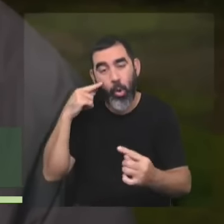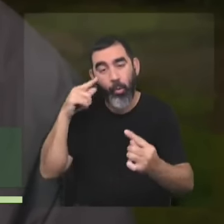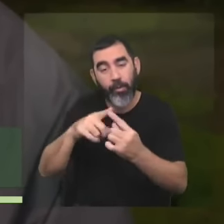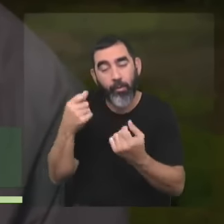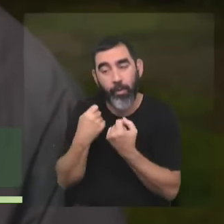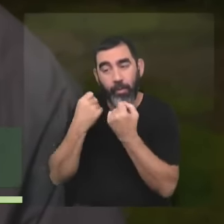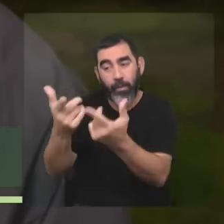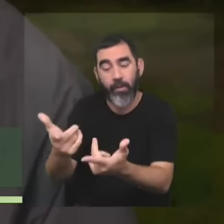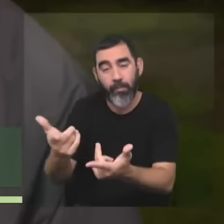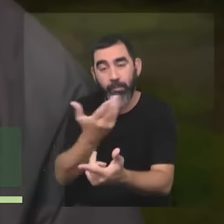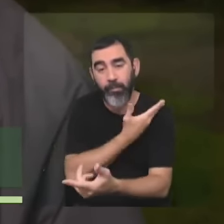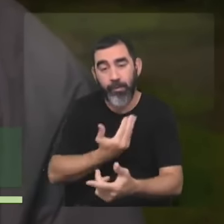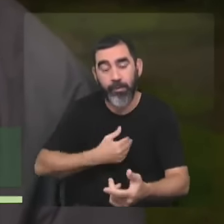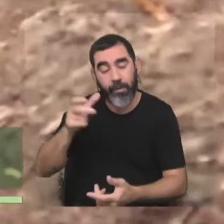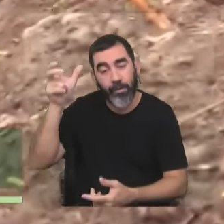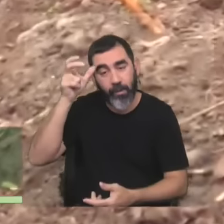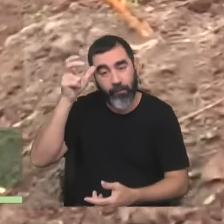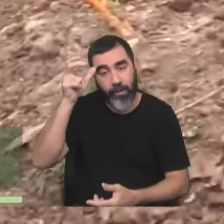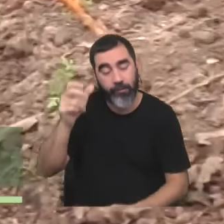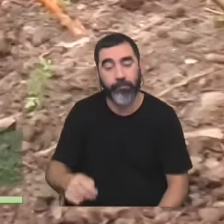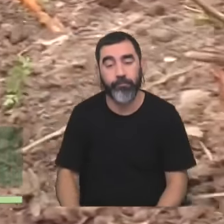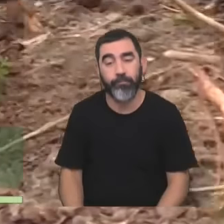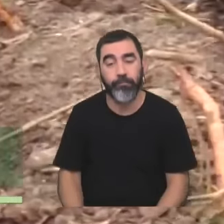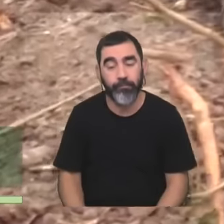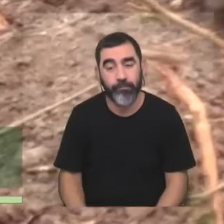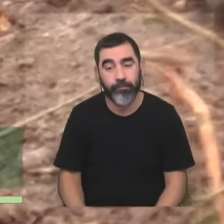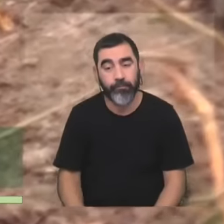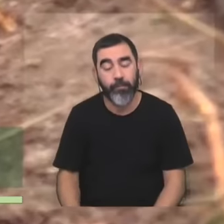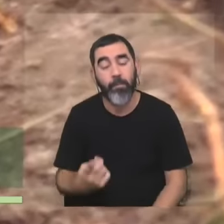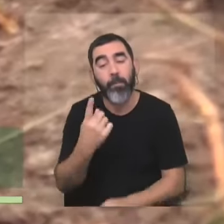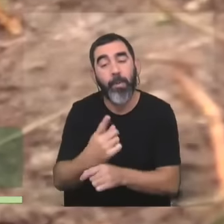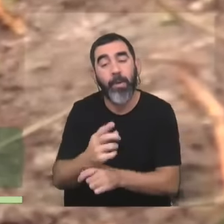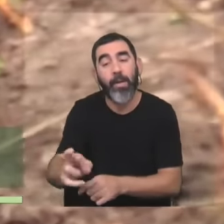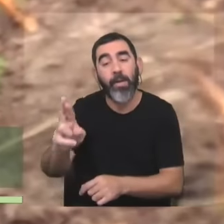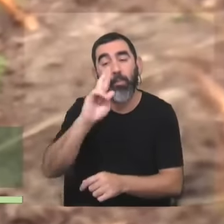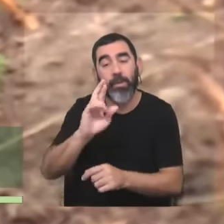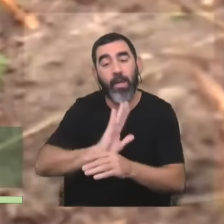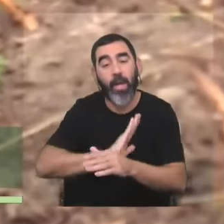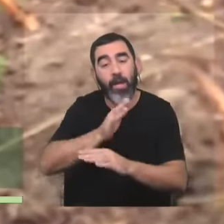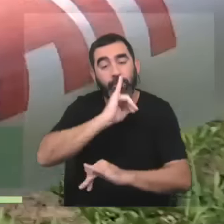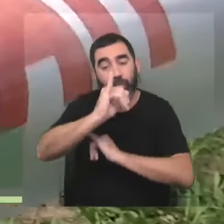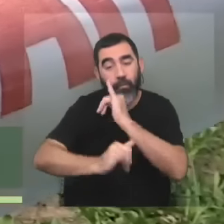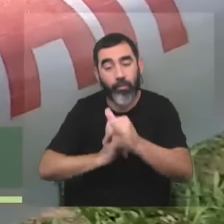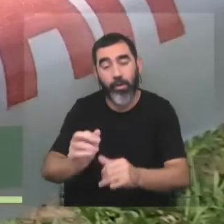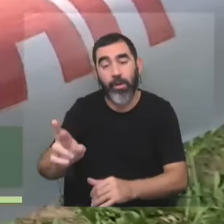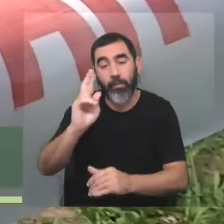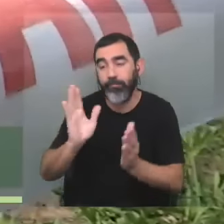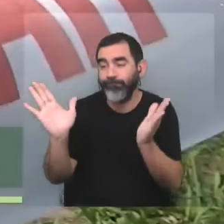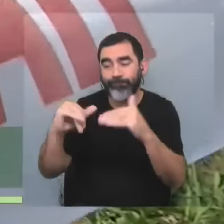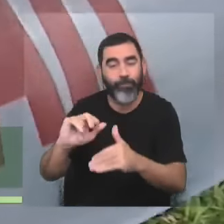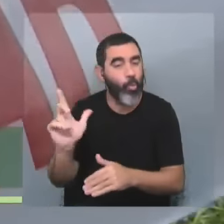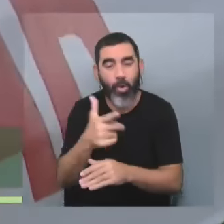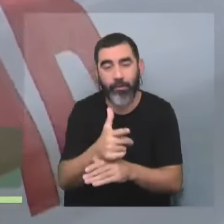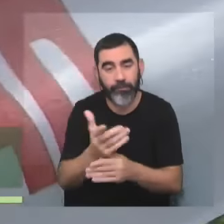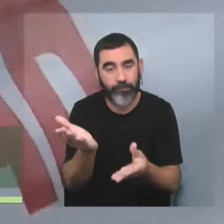a al presidente Vázquez eh la primera contestación fue un acceso a la información donde nos contestaron que no se encontraba el